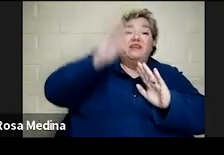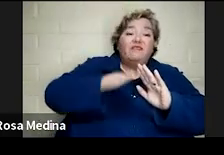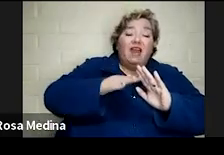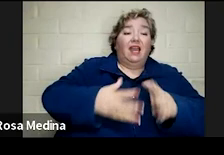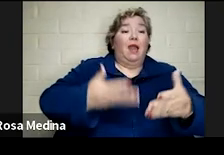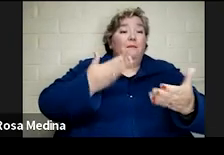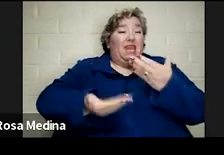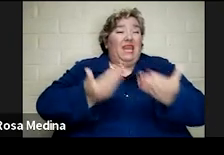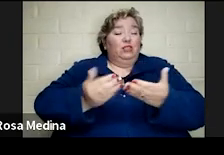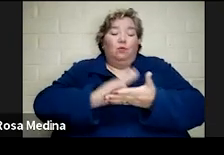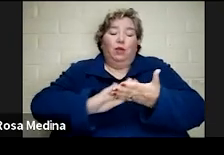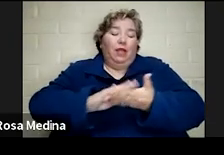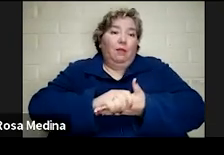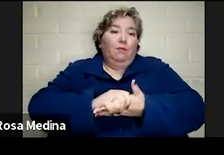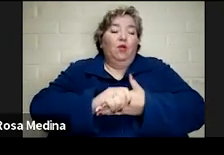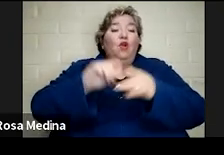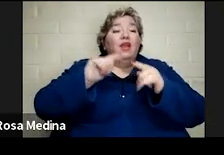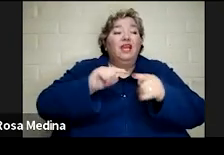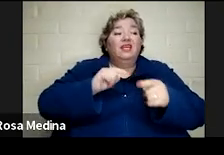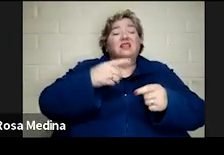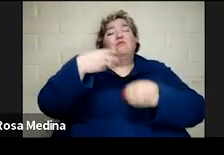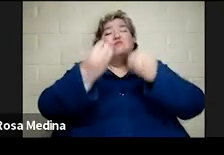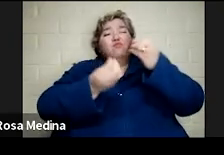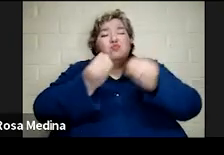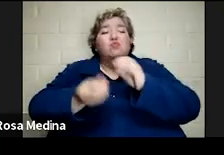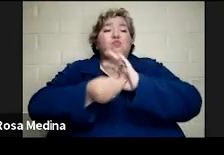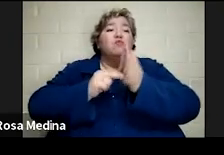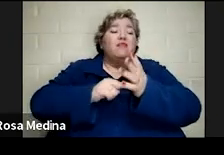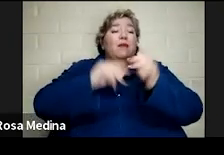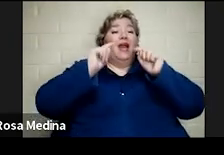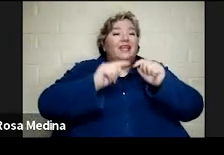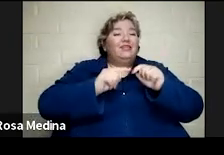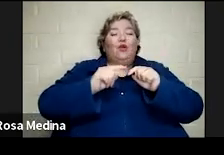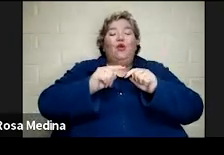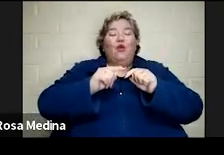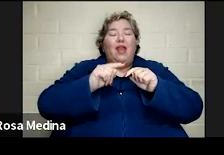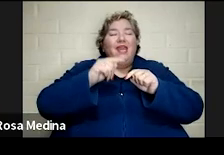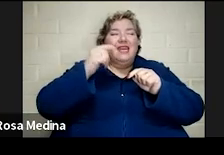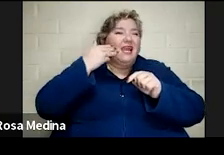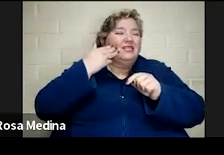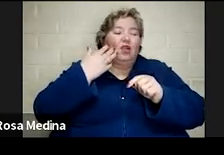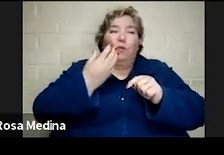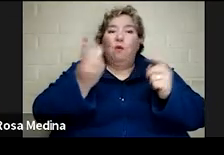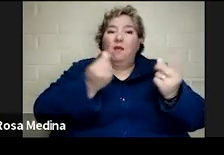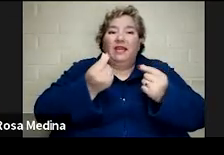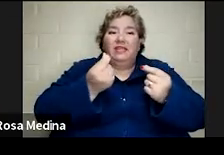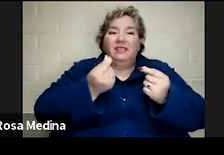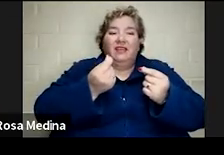qué está pasando y poder ayudarlo. Esto es exactamente lo mismo, que acá se ve mejor. Entonces